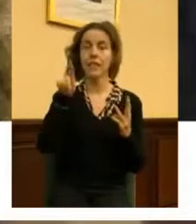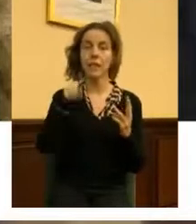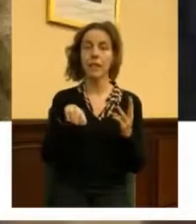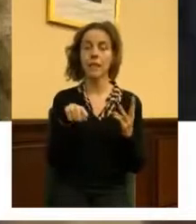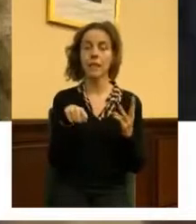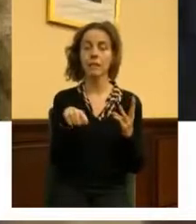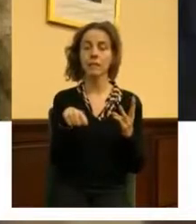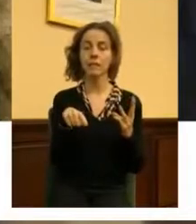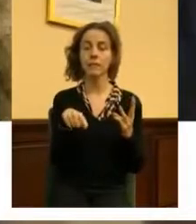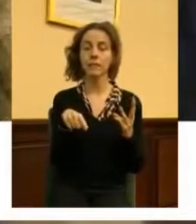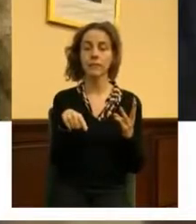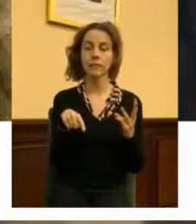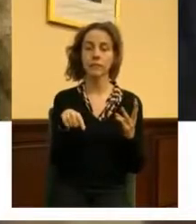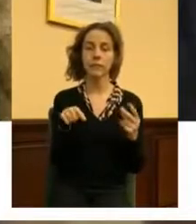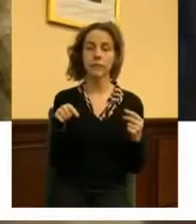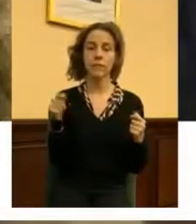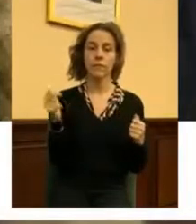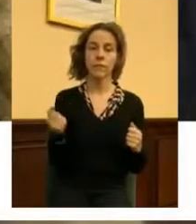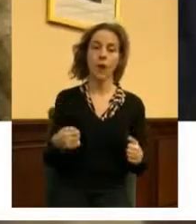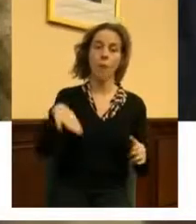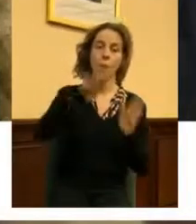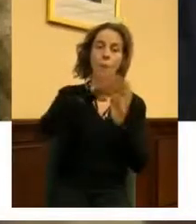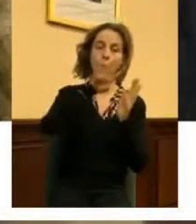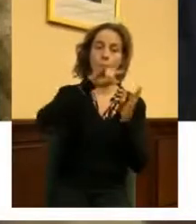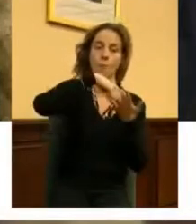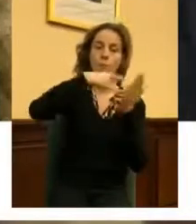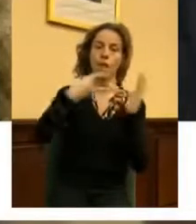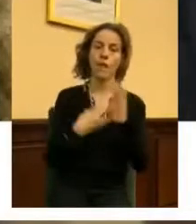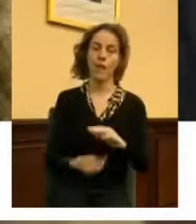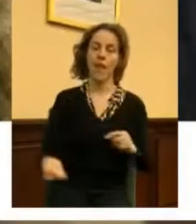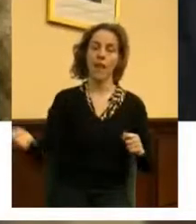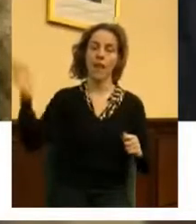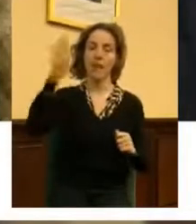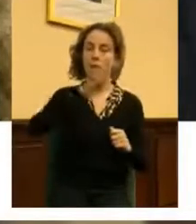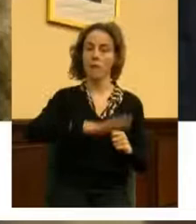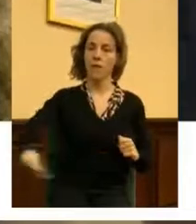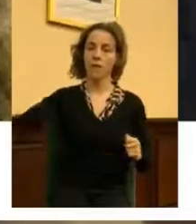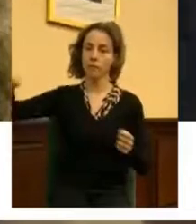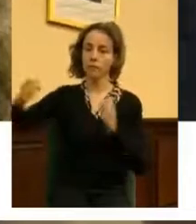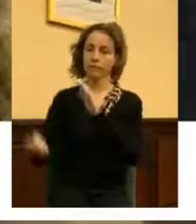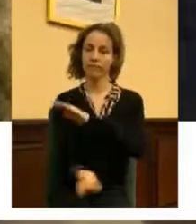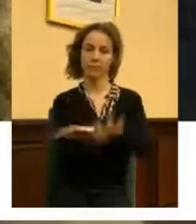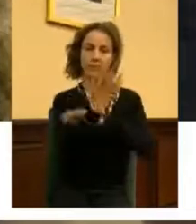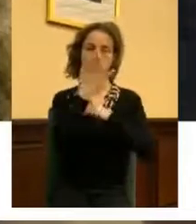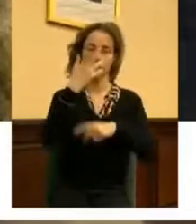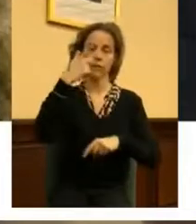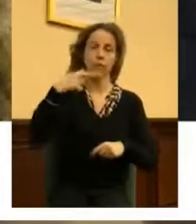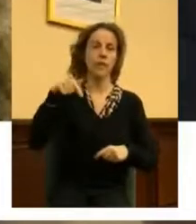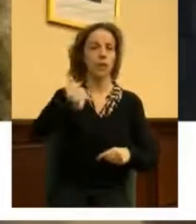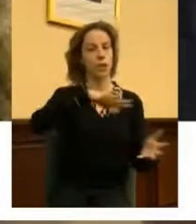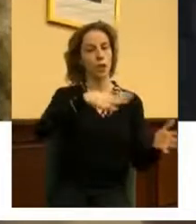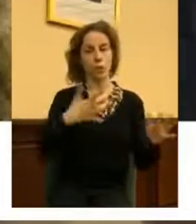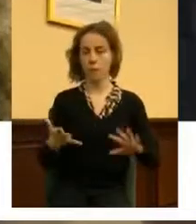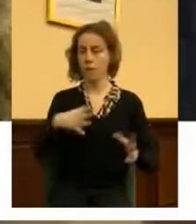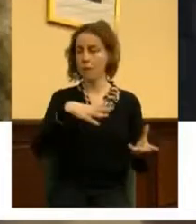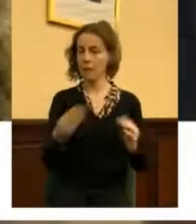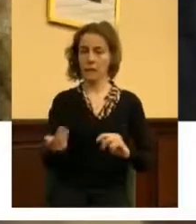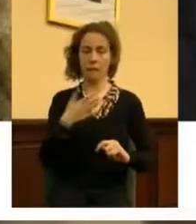del transversal del plan de infancia, cuya implementación pues deseamos que